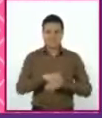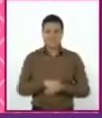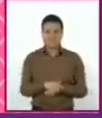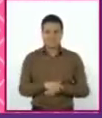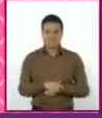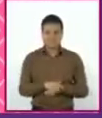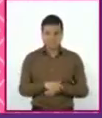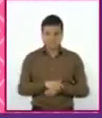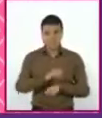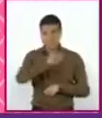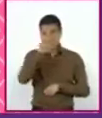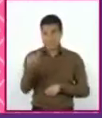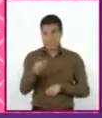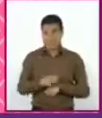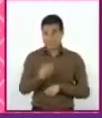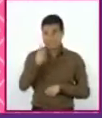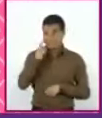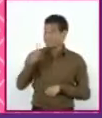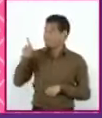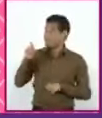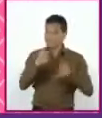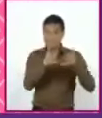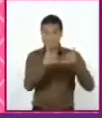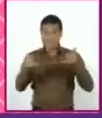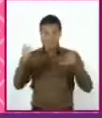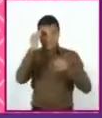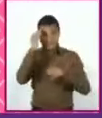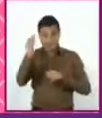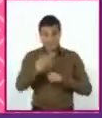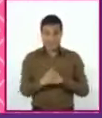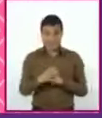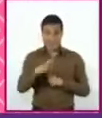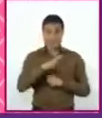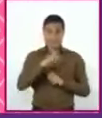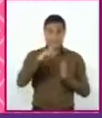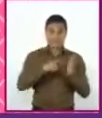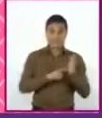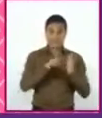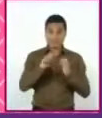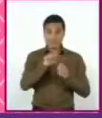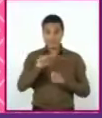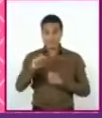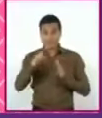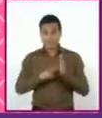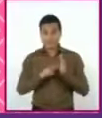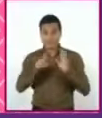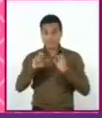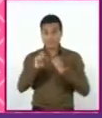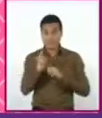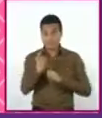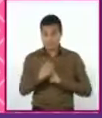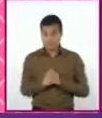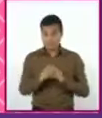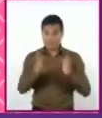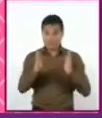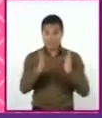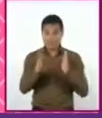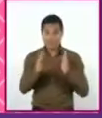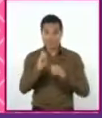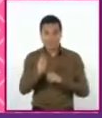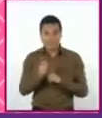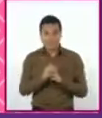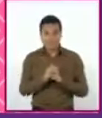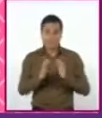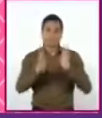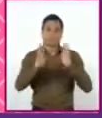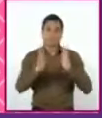Finalmente, en esta línea del tiempo, de 1700 a 1821, identificamos la llegada de la